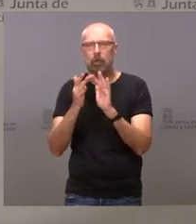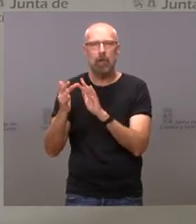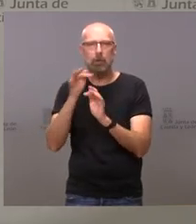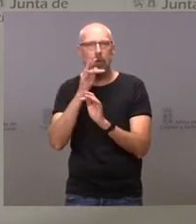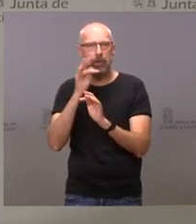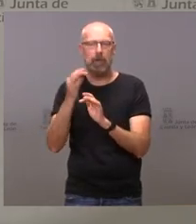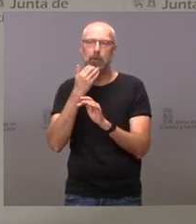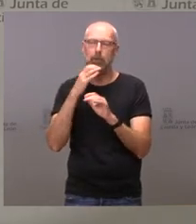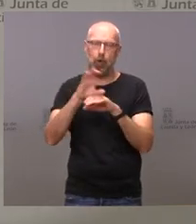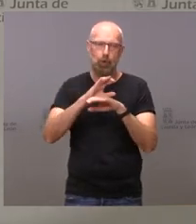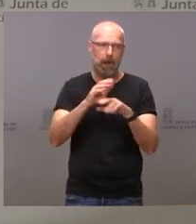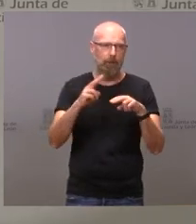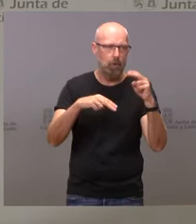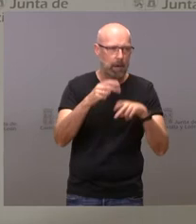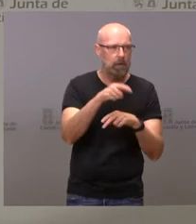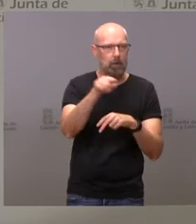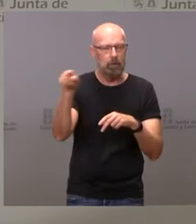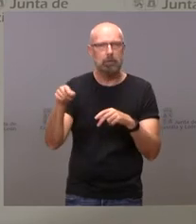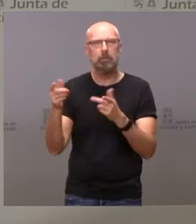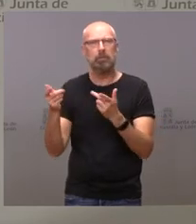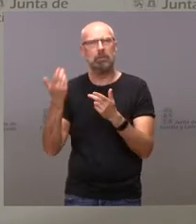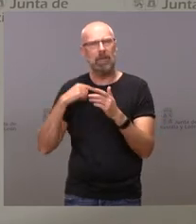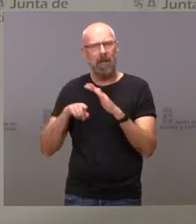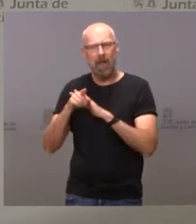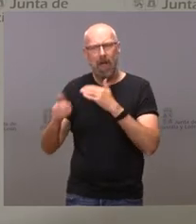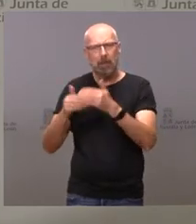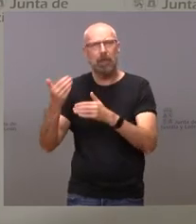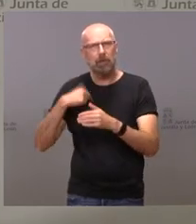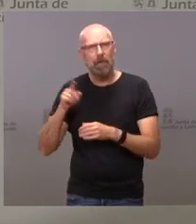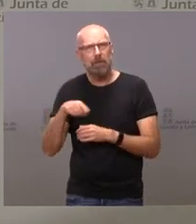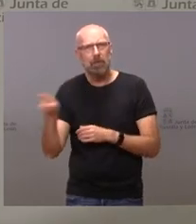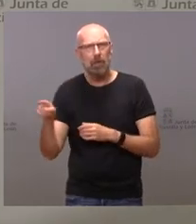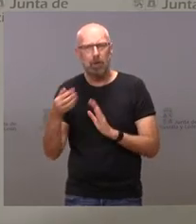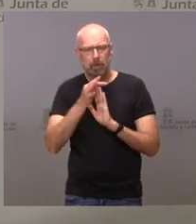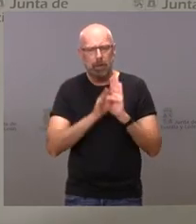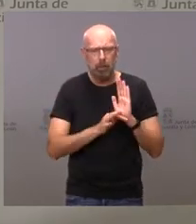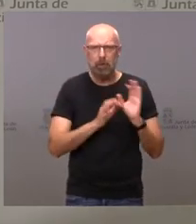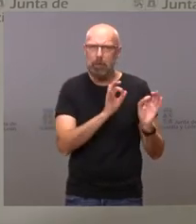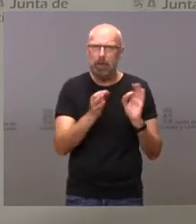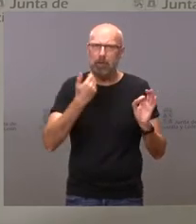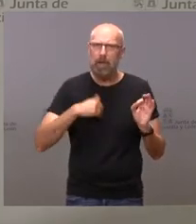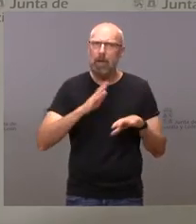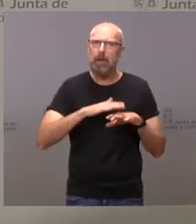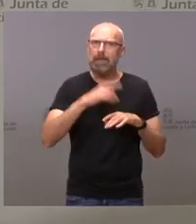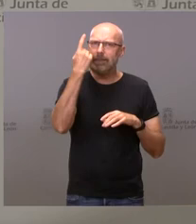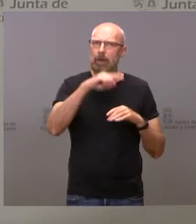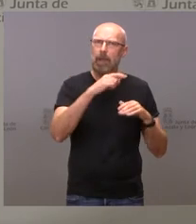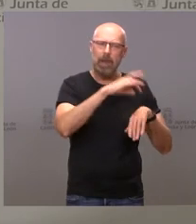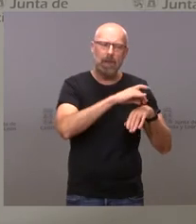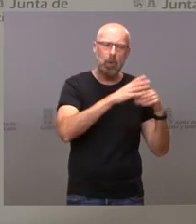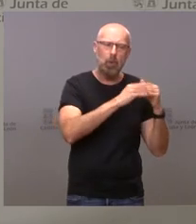las de Fomento. ¿Han avanzado algo y hay un presupuesto para ver cómo se les traslada y en qué